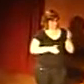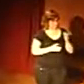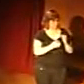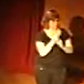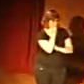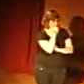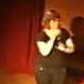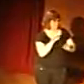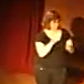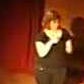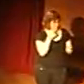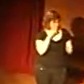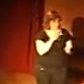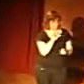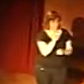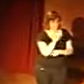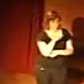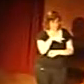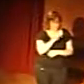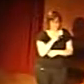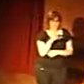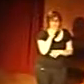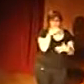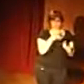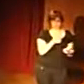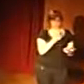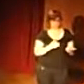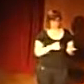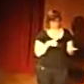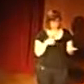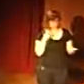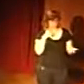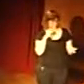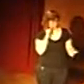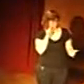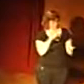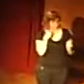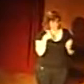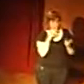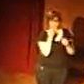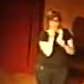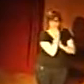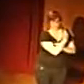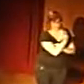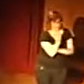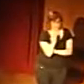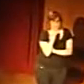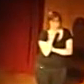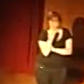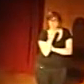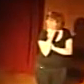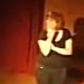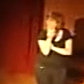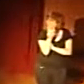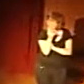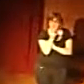villamil todos ustedes han ido a Santiago de Compostela y han visto o les han enseñado como algunas de las figuras todavía conservan